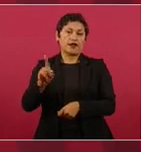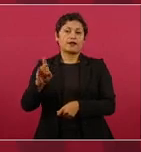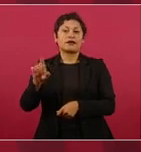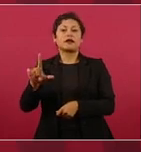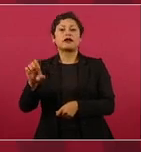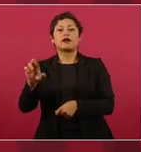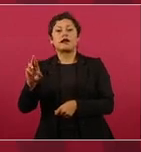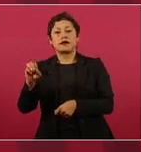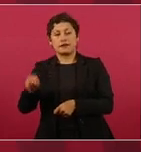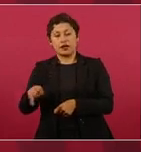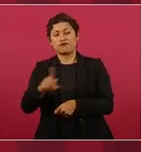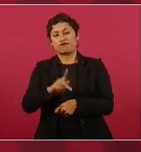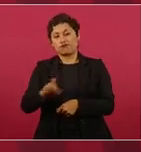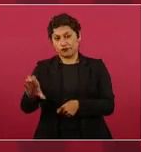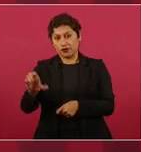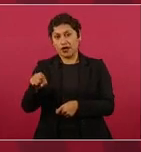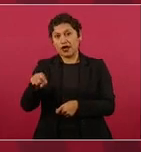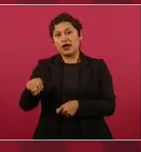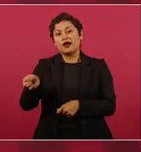no